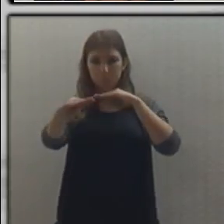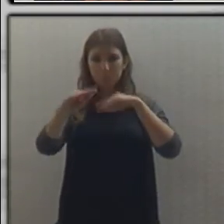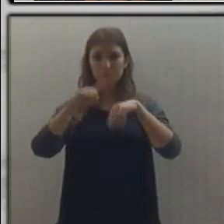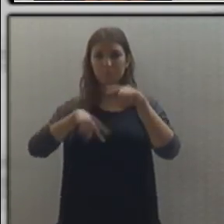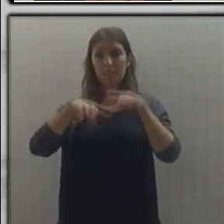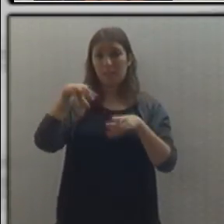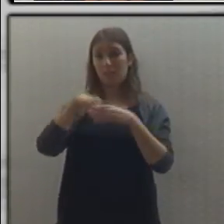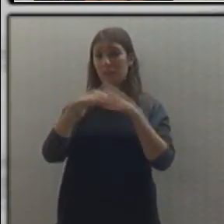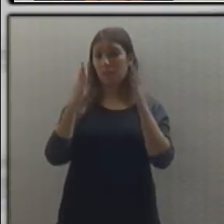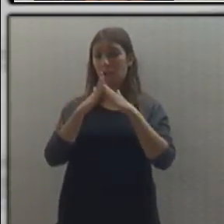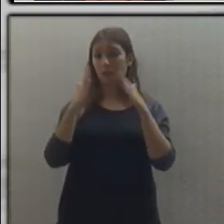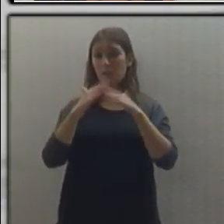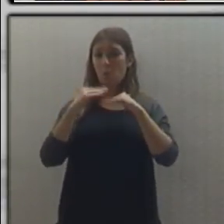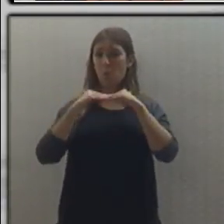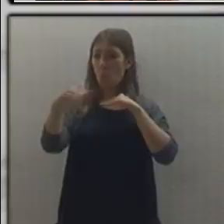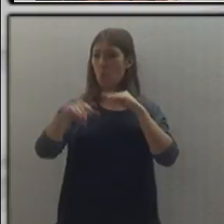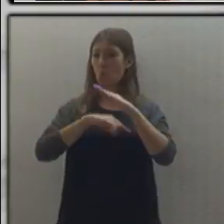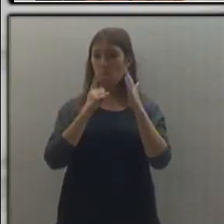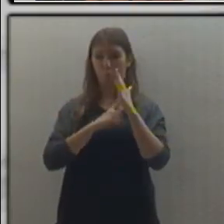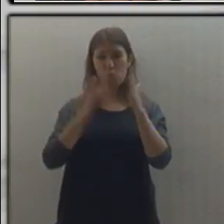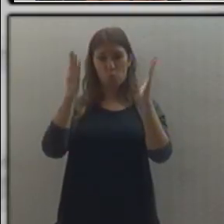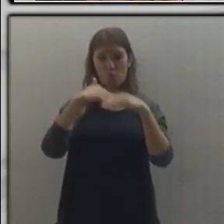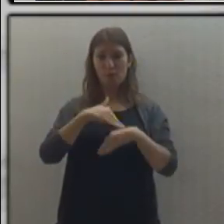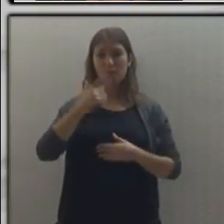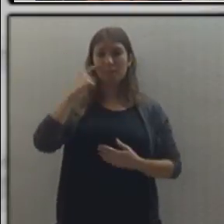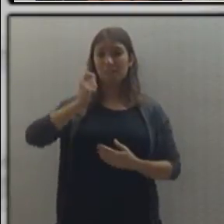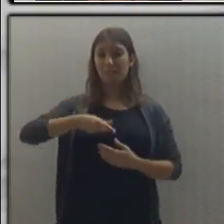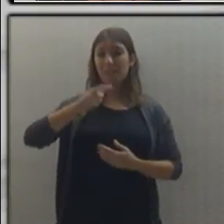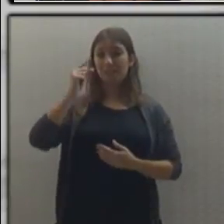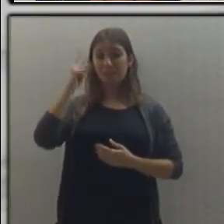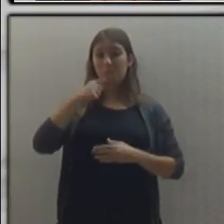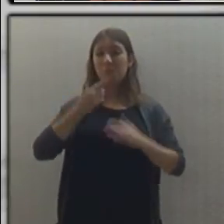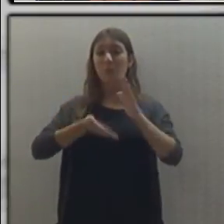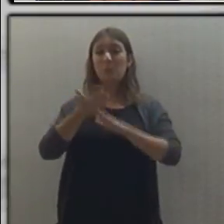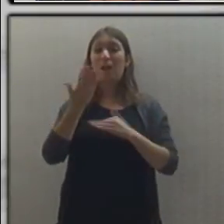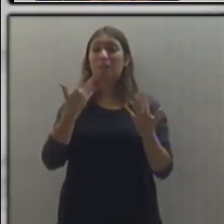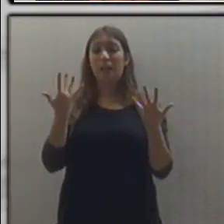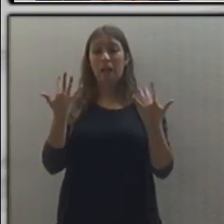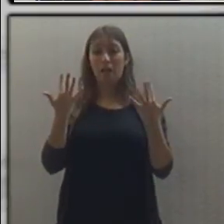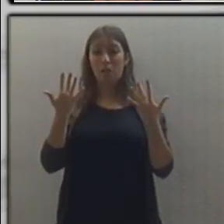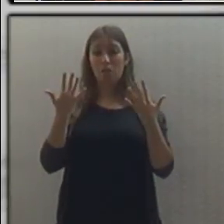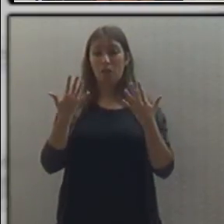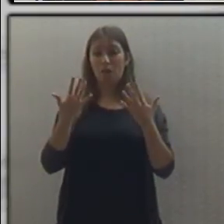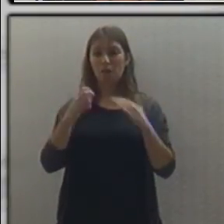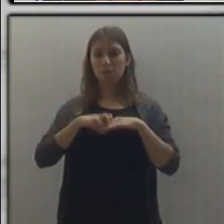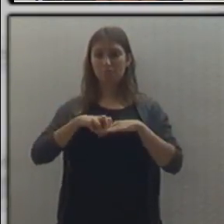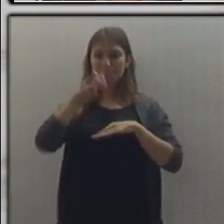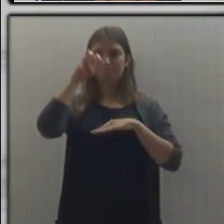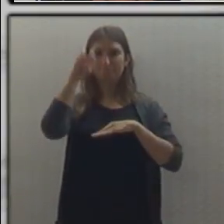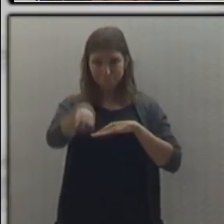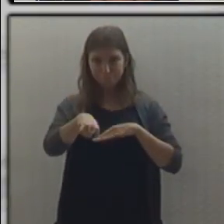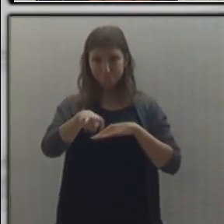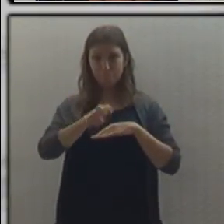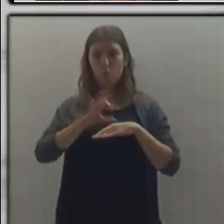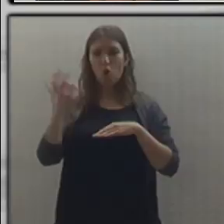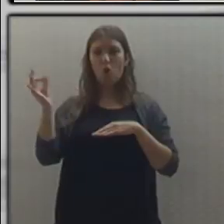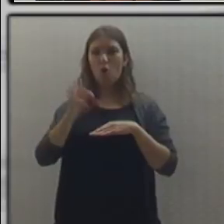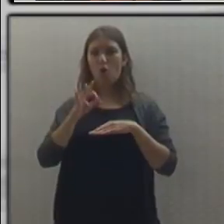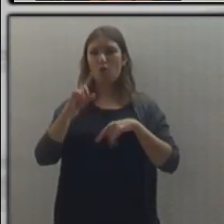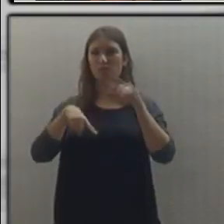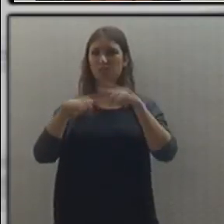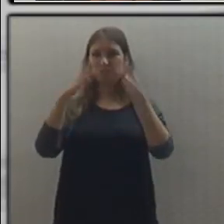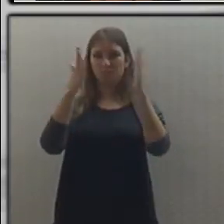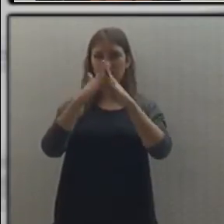de la vivienda o, por ejemplo, habitualmente en la salida a la terraza o el travesaño de la carpintería,